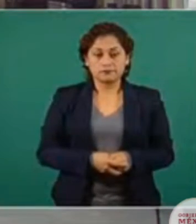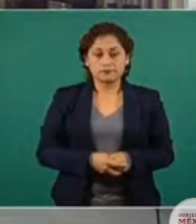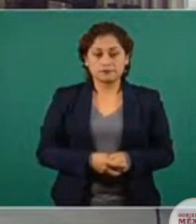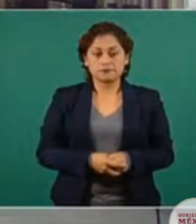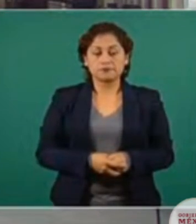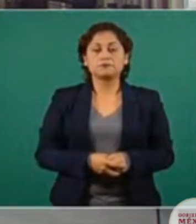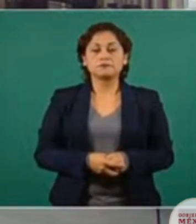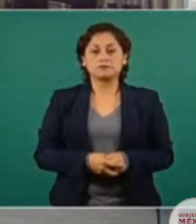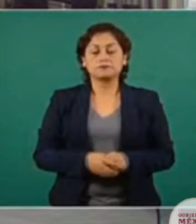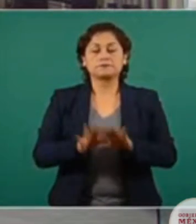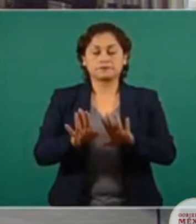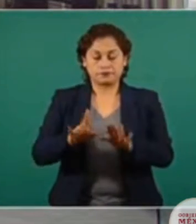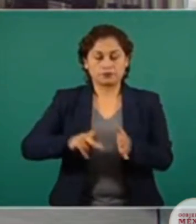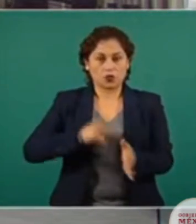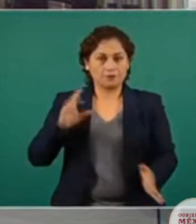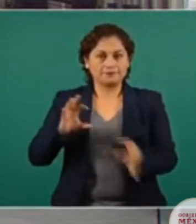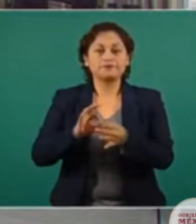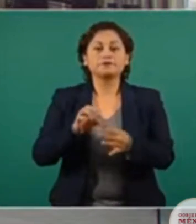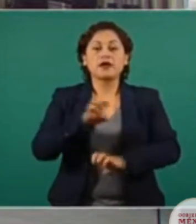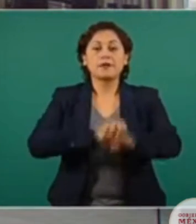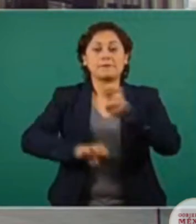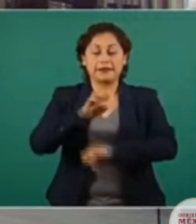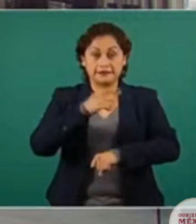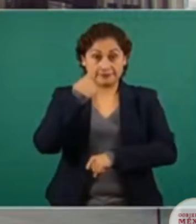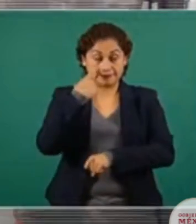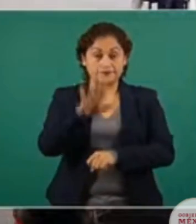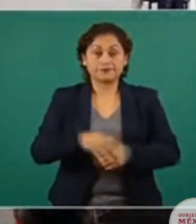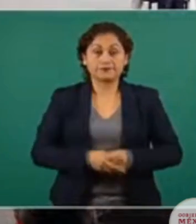Retomo lo de las empresas y el caso